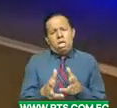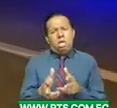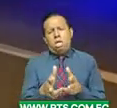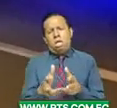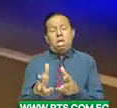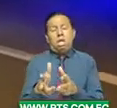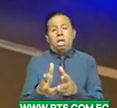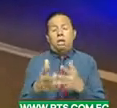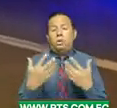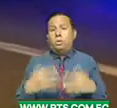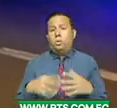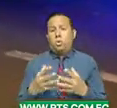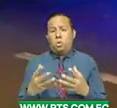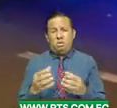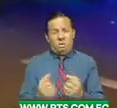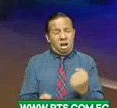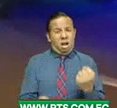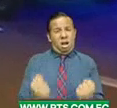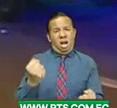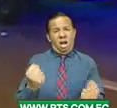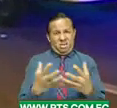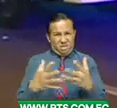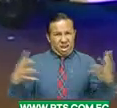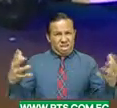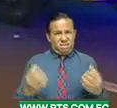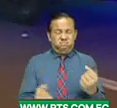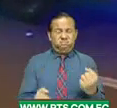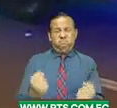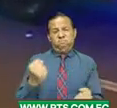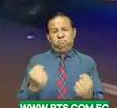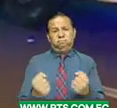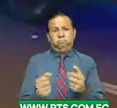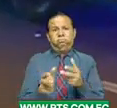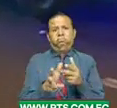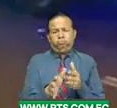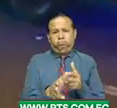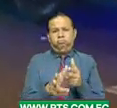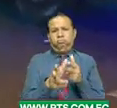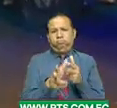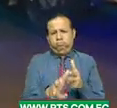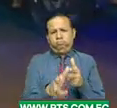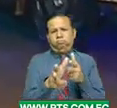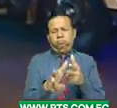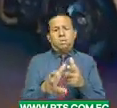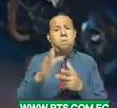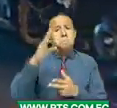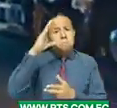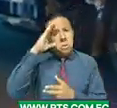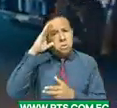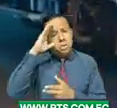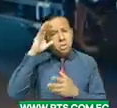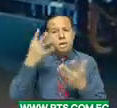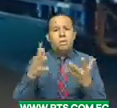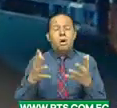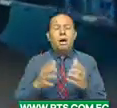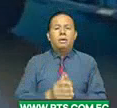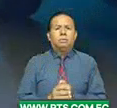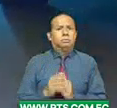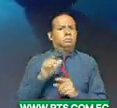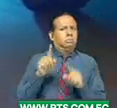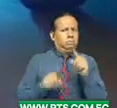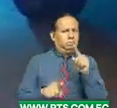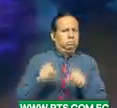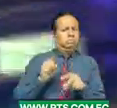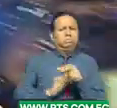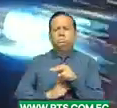lo que es transportación pesada se encuentra detenida a esa hora de la noche. No hay presencia policial y por ahí ya logramos ver algunas